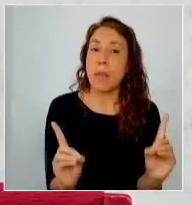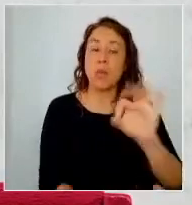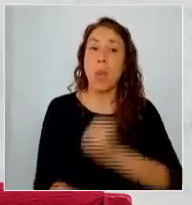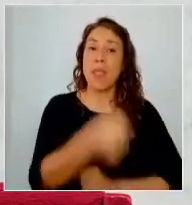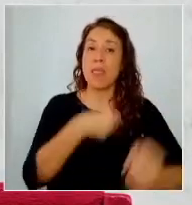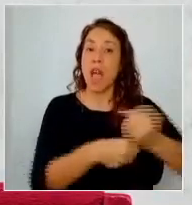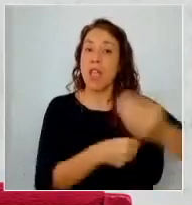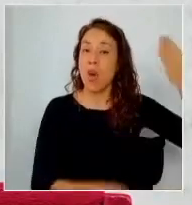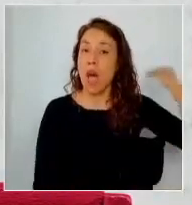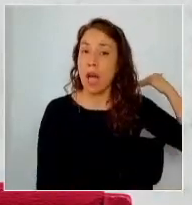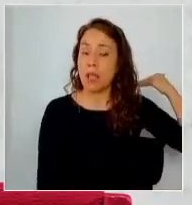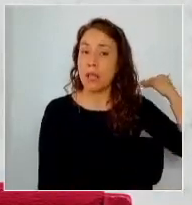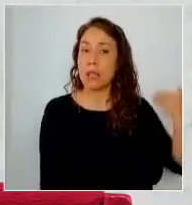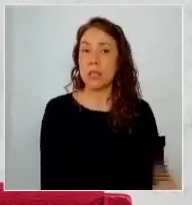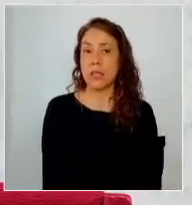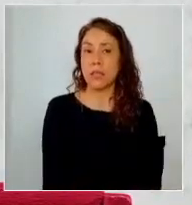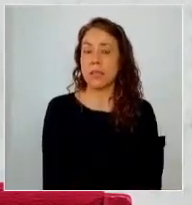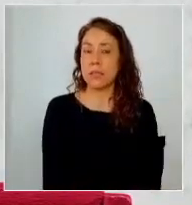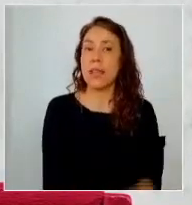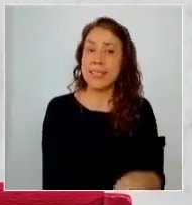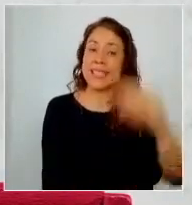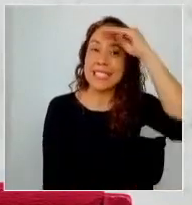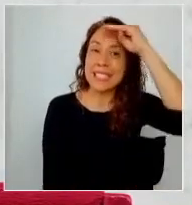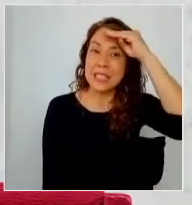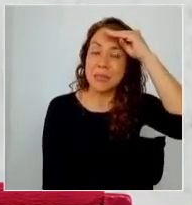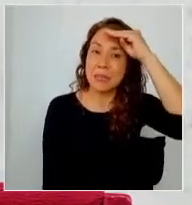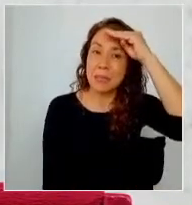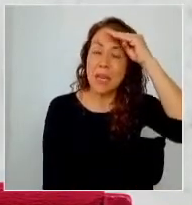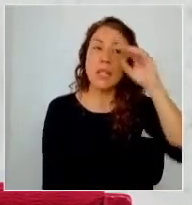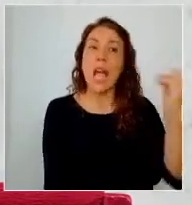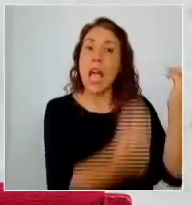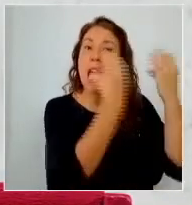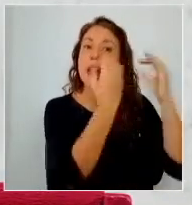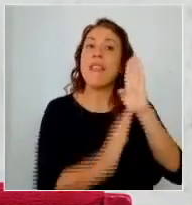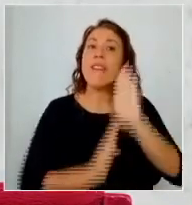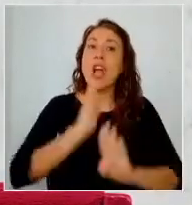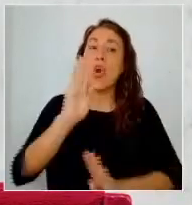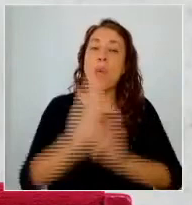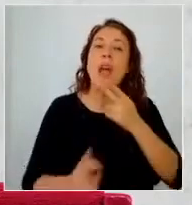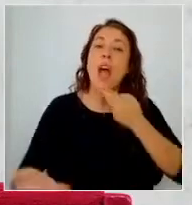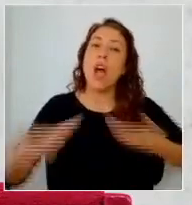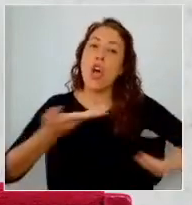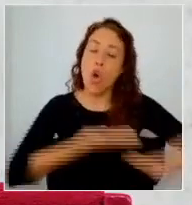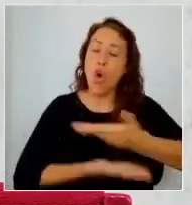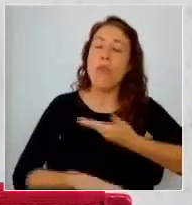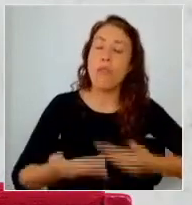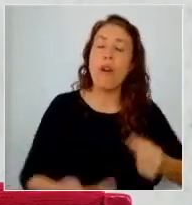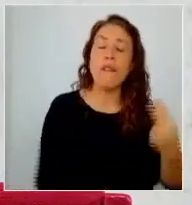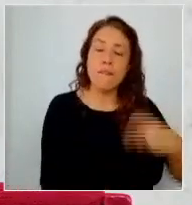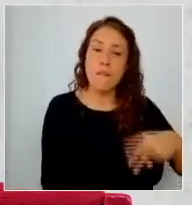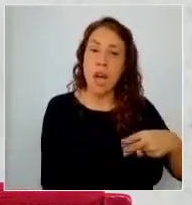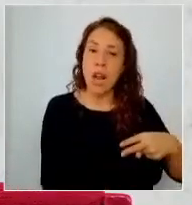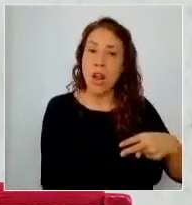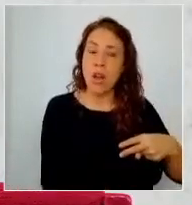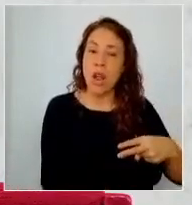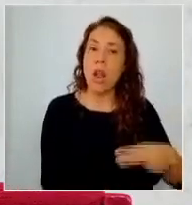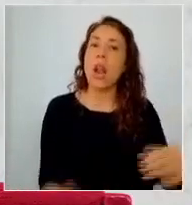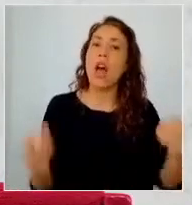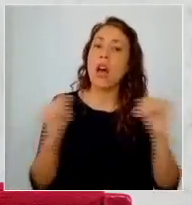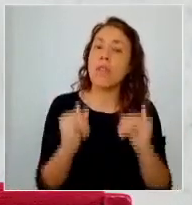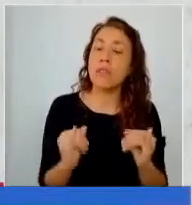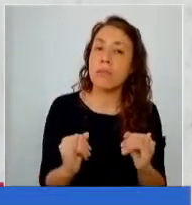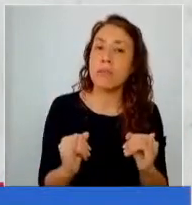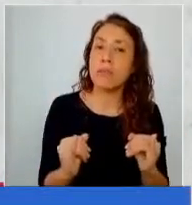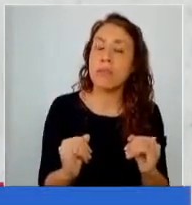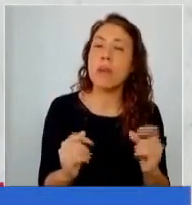aquellas experiencias nos enseñaron a cuidar nuestra convivencia y valorar la lógica de entenderse a